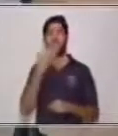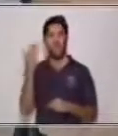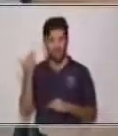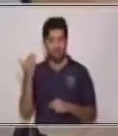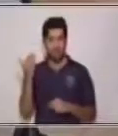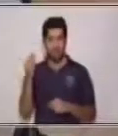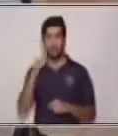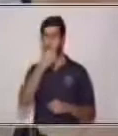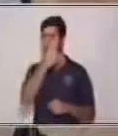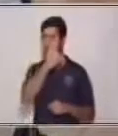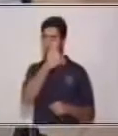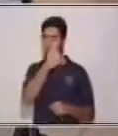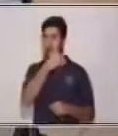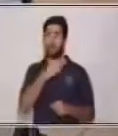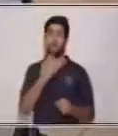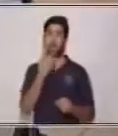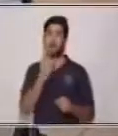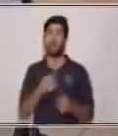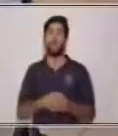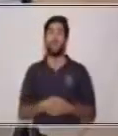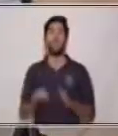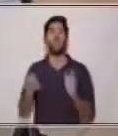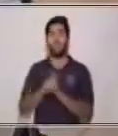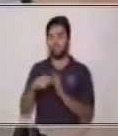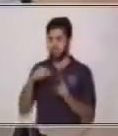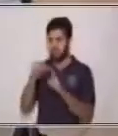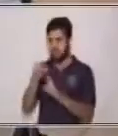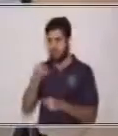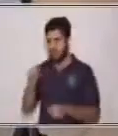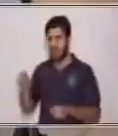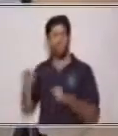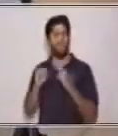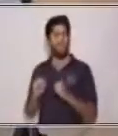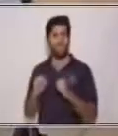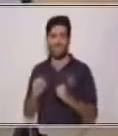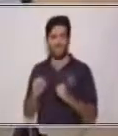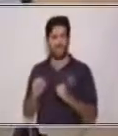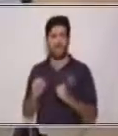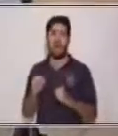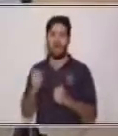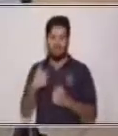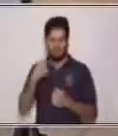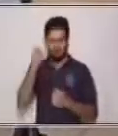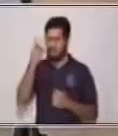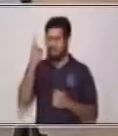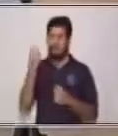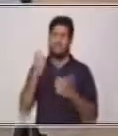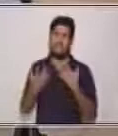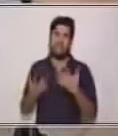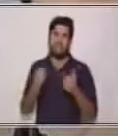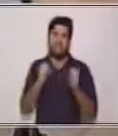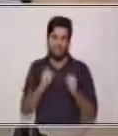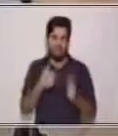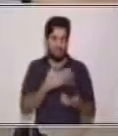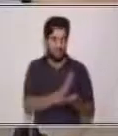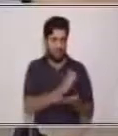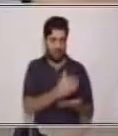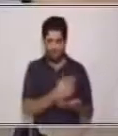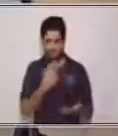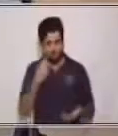palabras pues que no todos conocemos, puede que en algún momento no podamos ejecutar la receta como